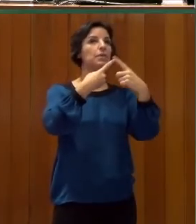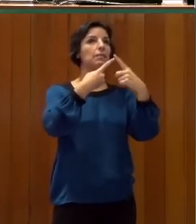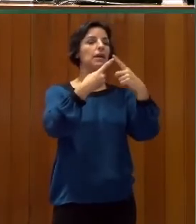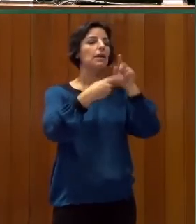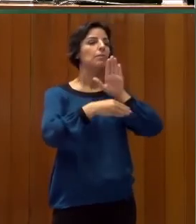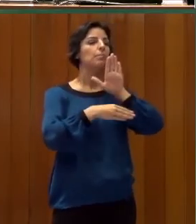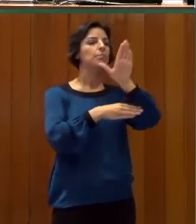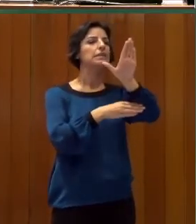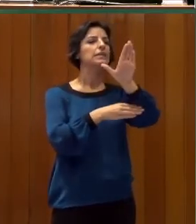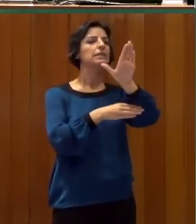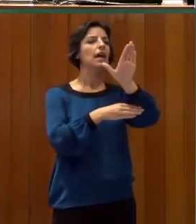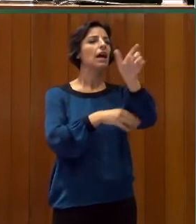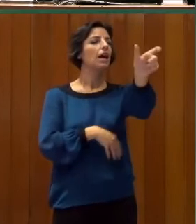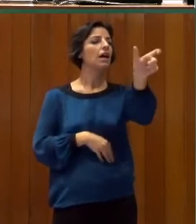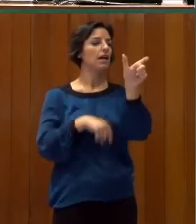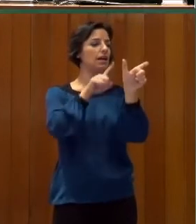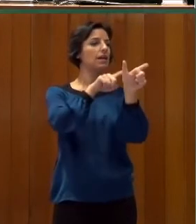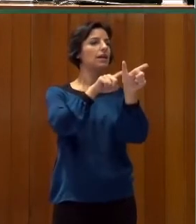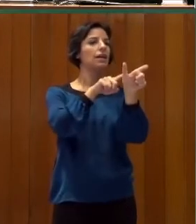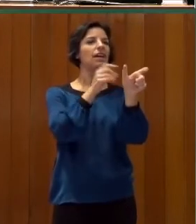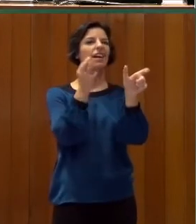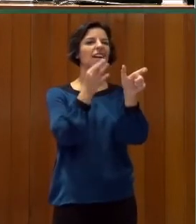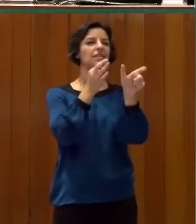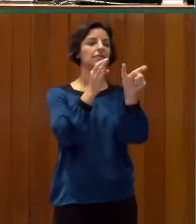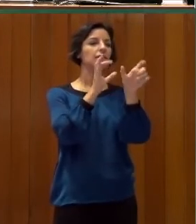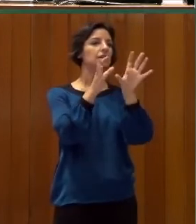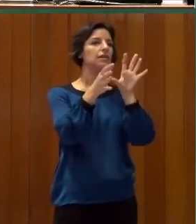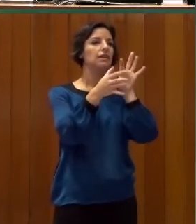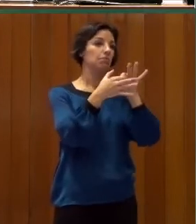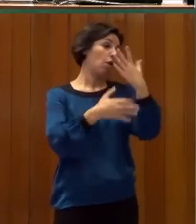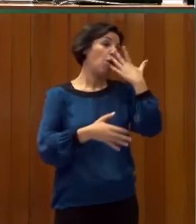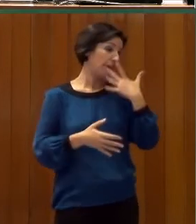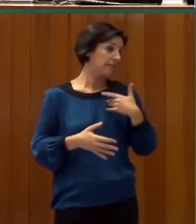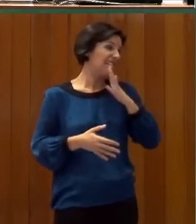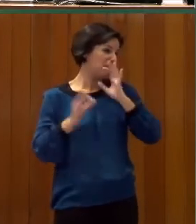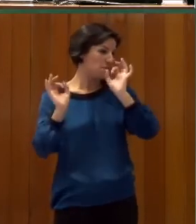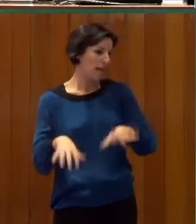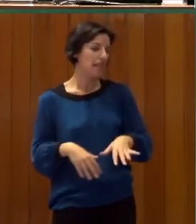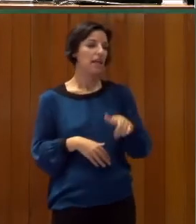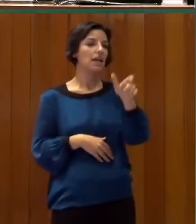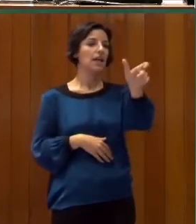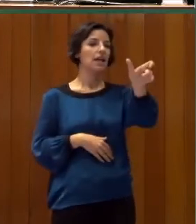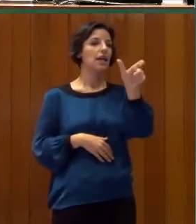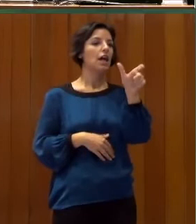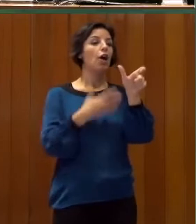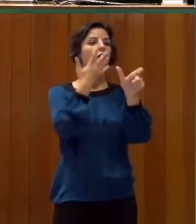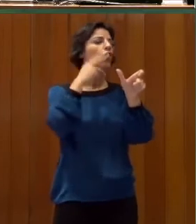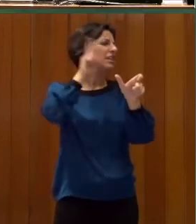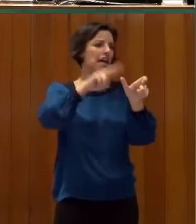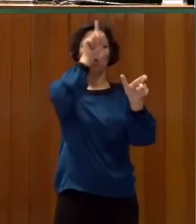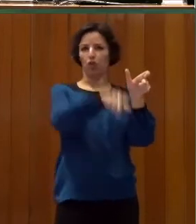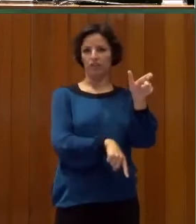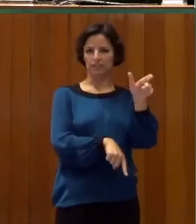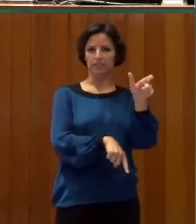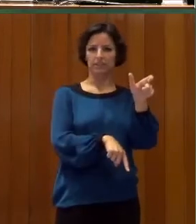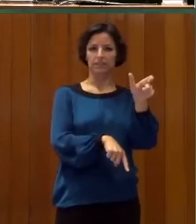presentan como estímulos palabras relacionadas con los colores en un color de tinta negro. Aquí